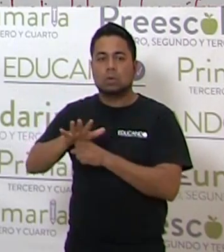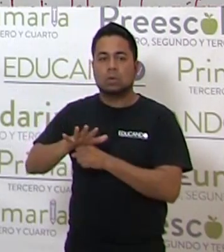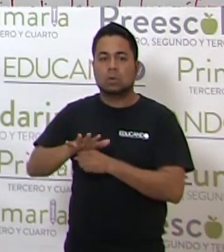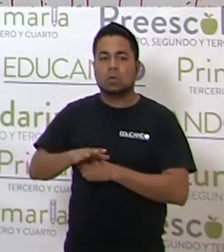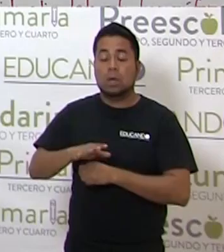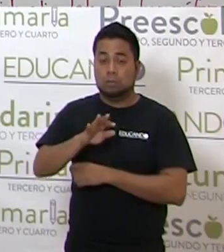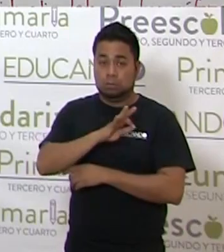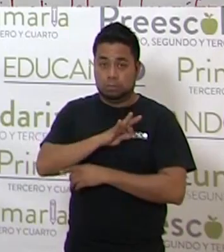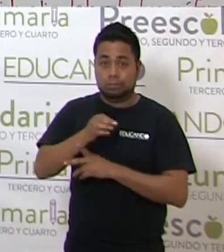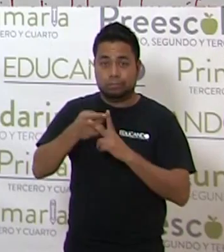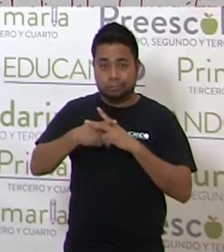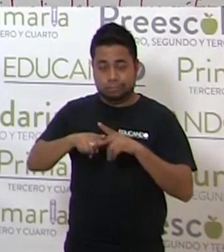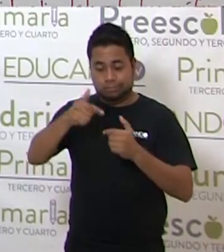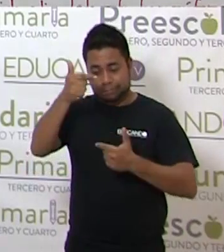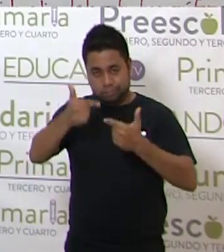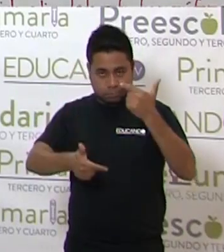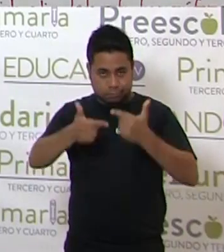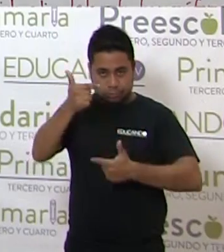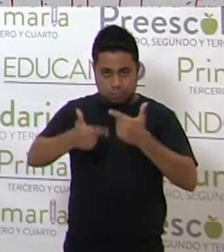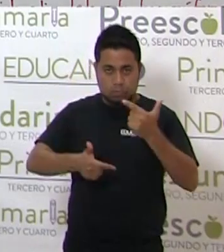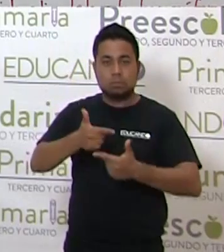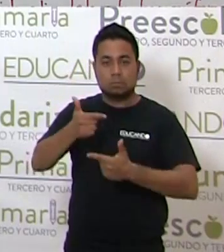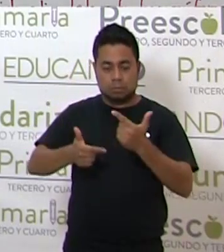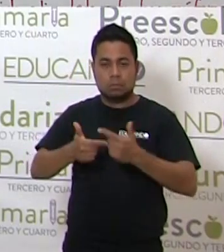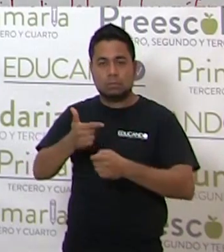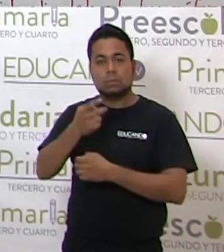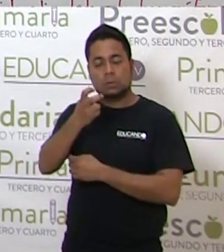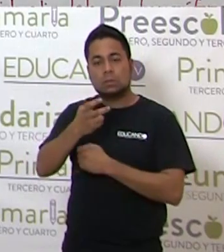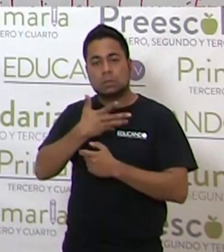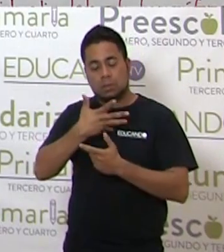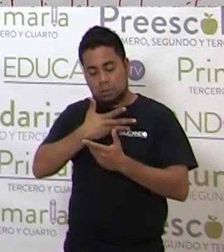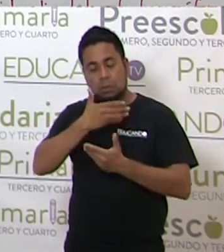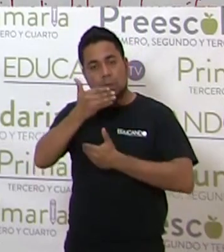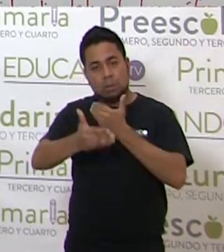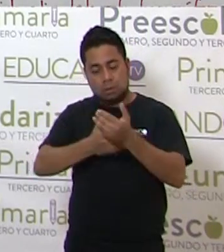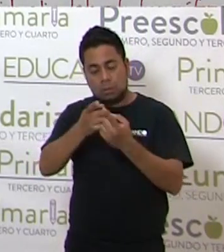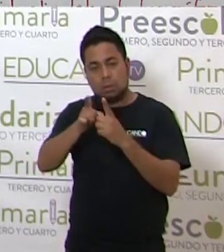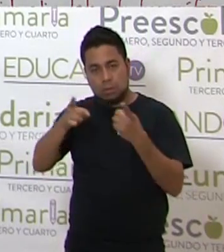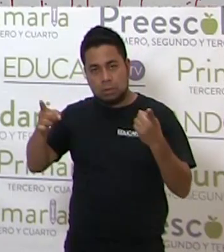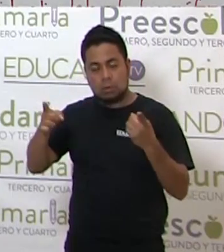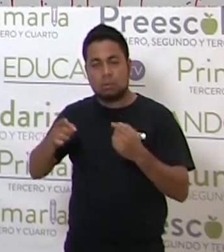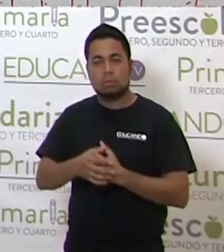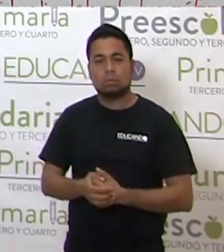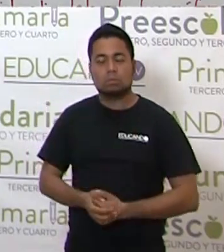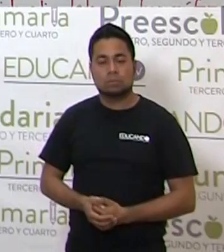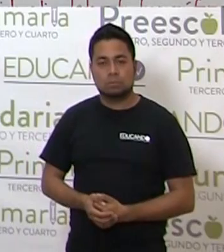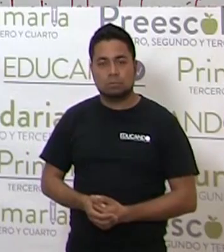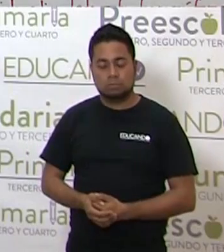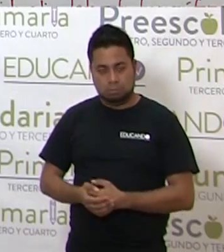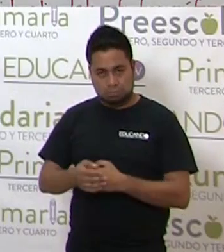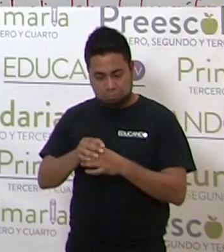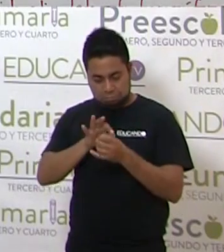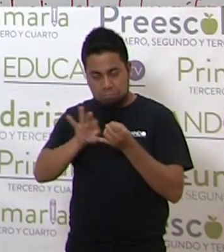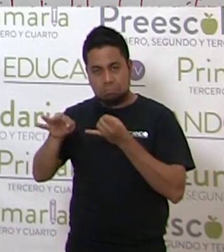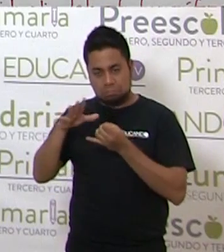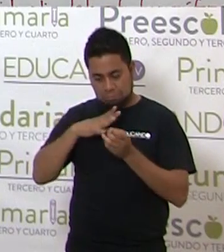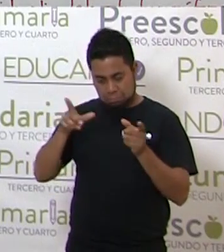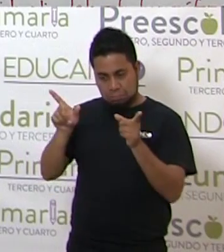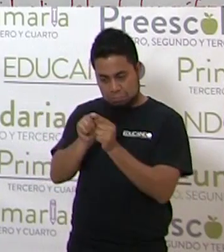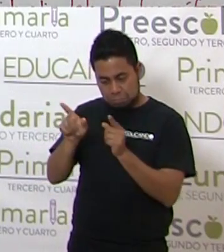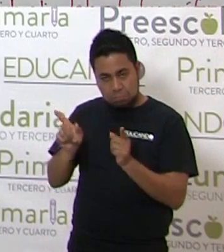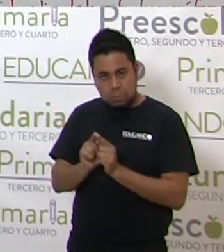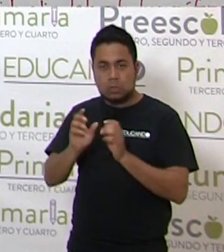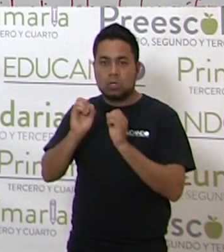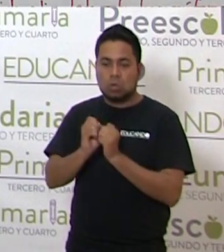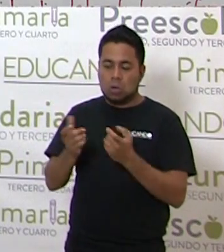de producir leche. Bueno, entonces ese es el desarrollo. Y finalmente termina con una conclusión o